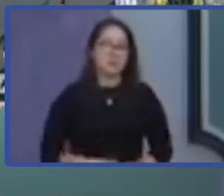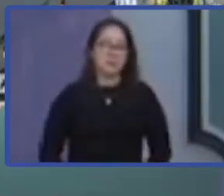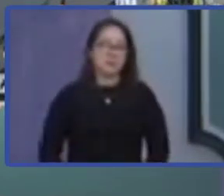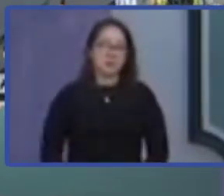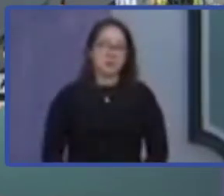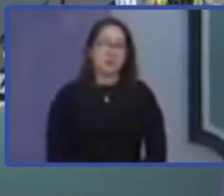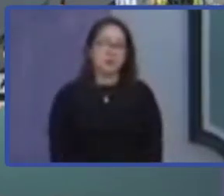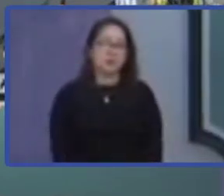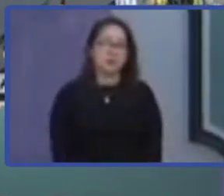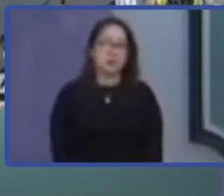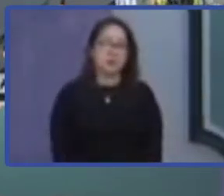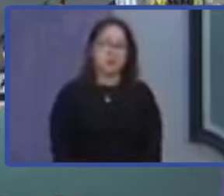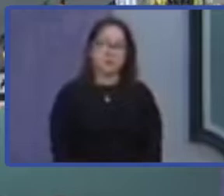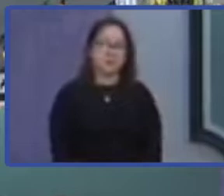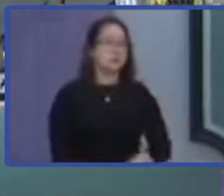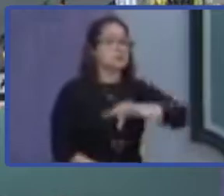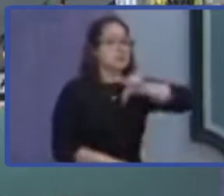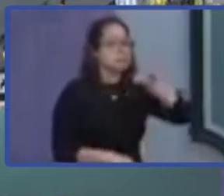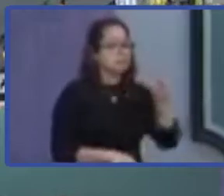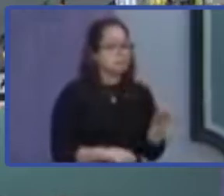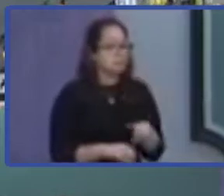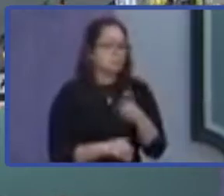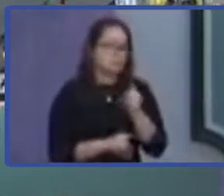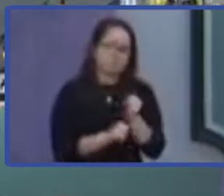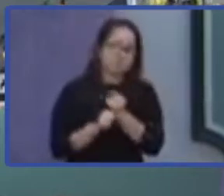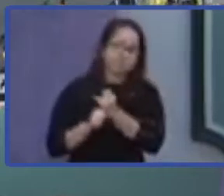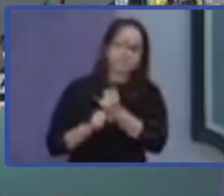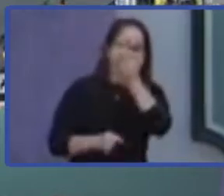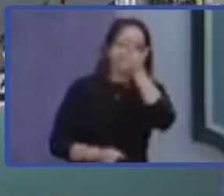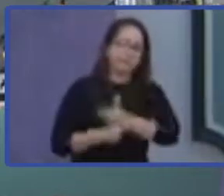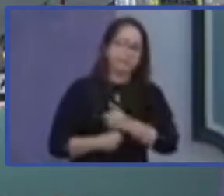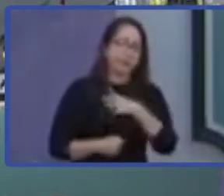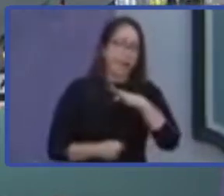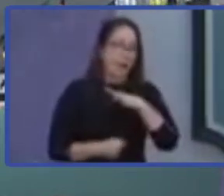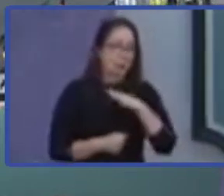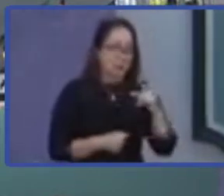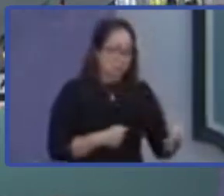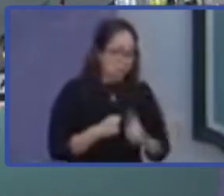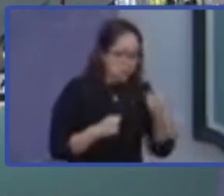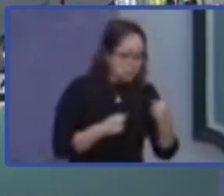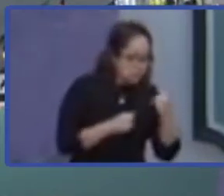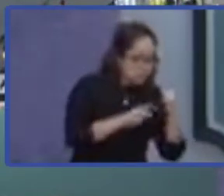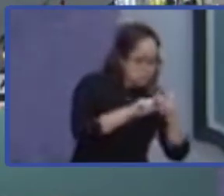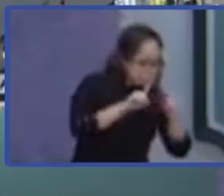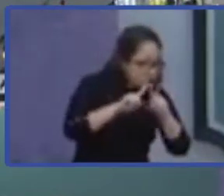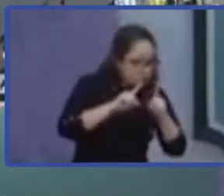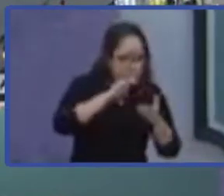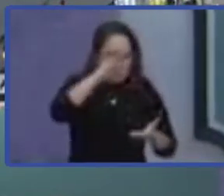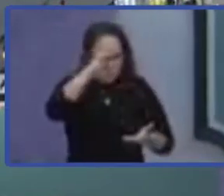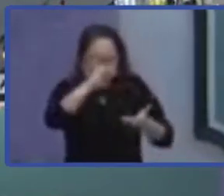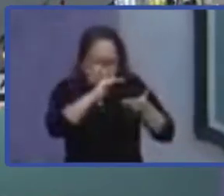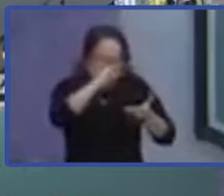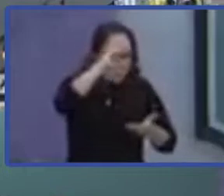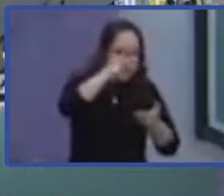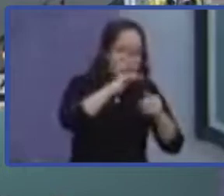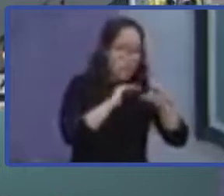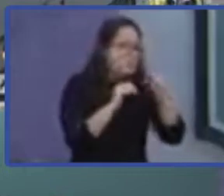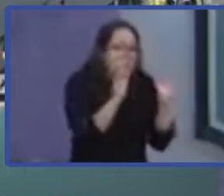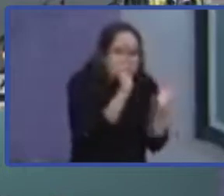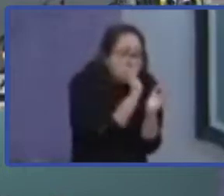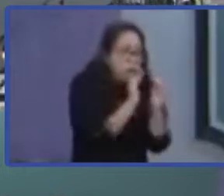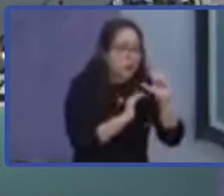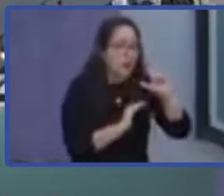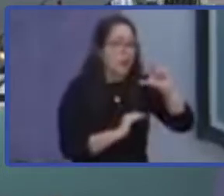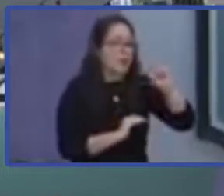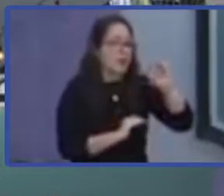Y después se dio cuenta como les digo de que había infinitos de diferentes tamaños. Entonces el más chiquito es Aleph cero, pero luego están Aleph